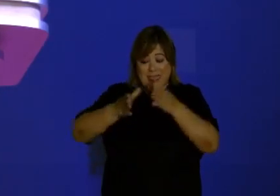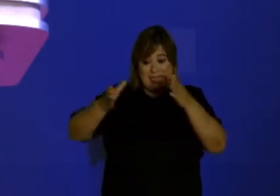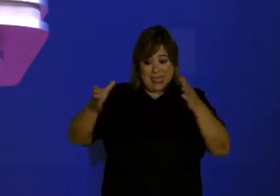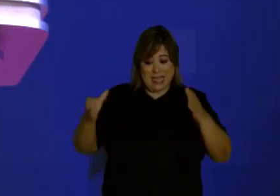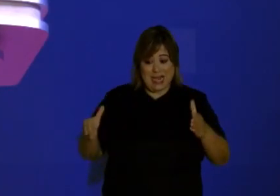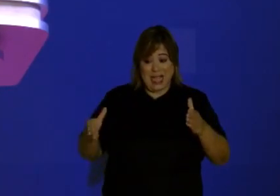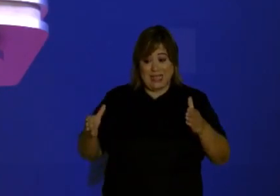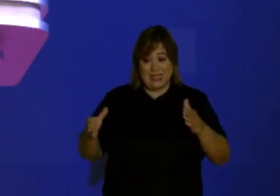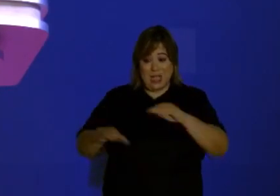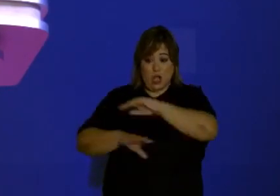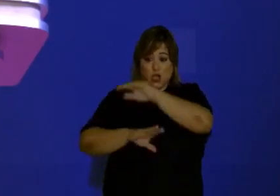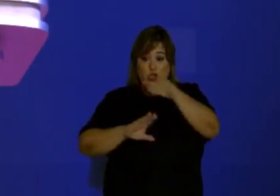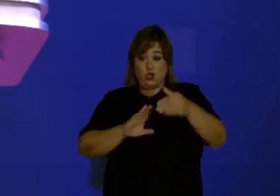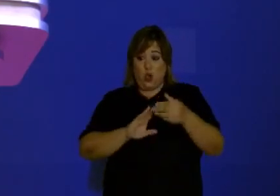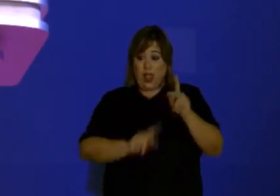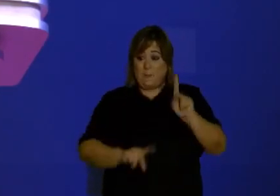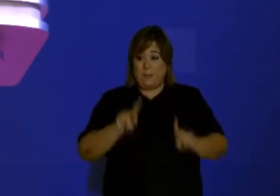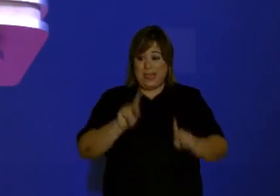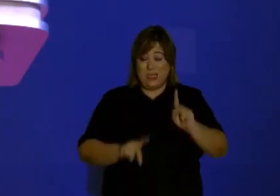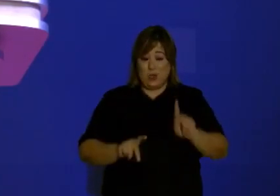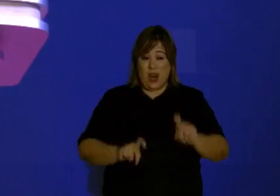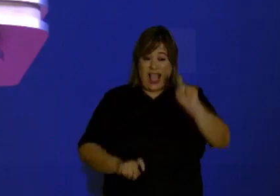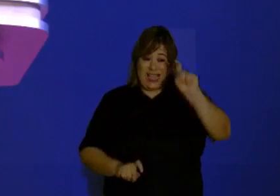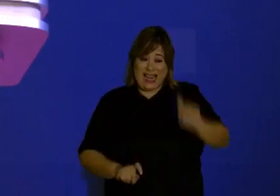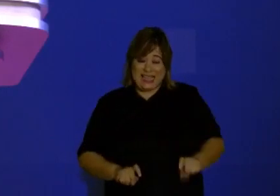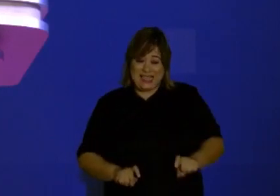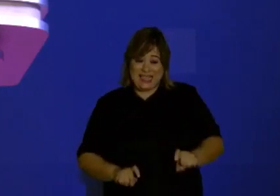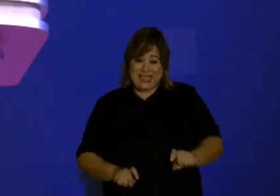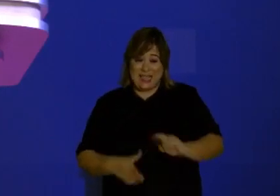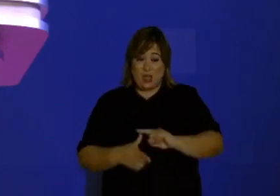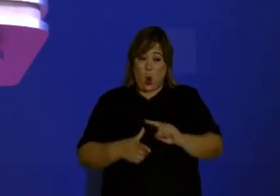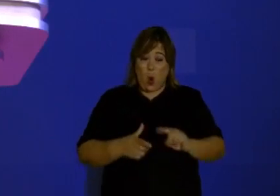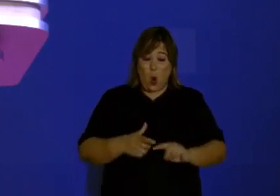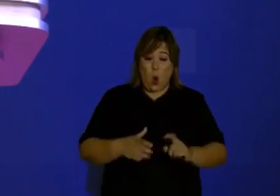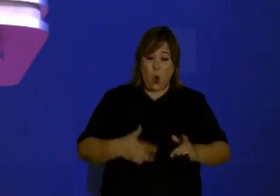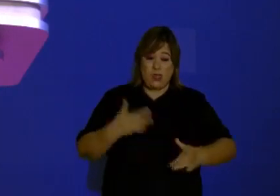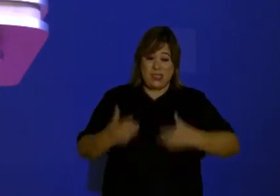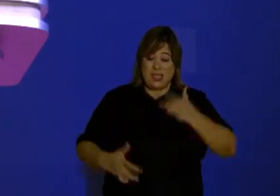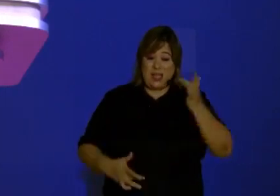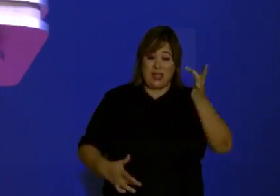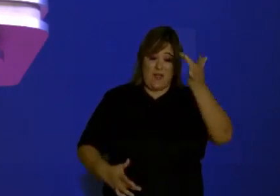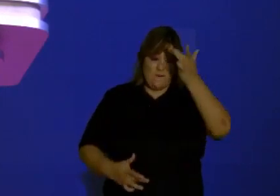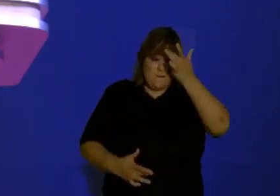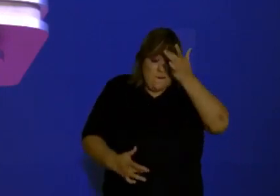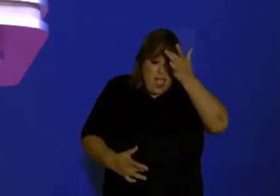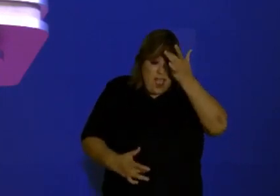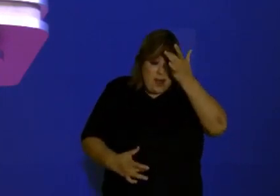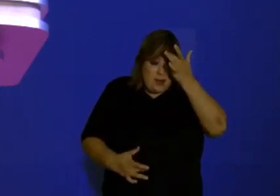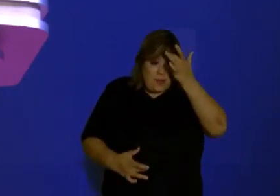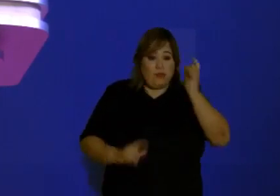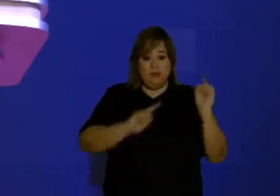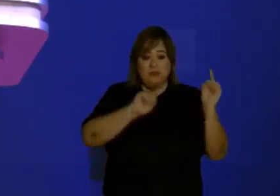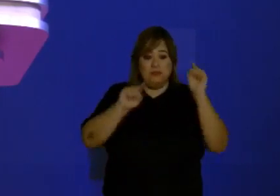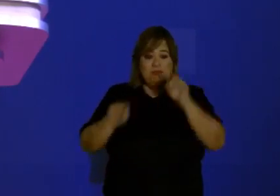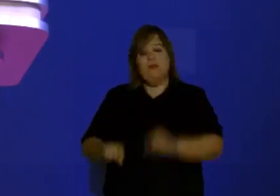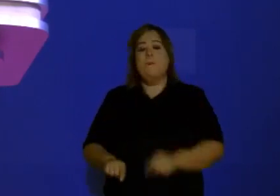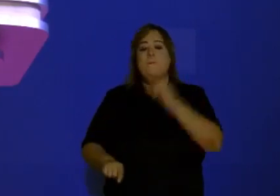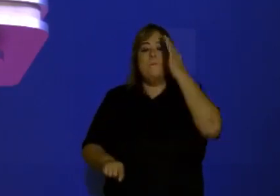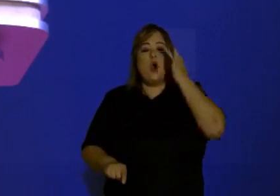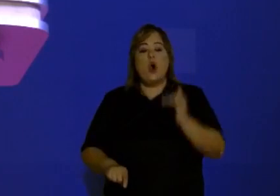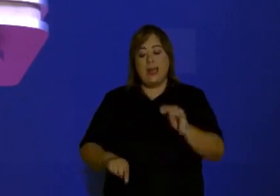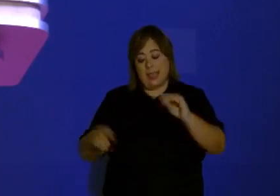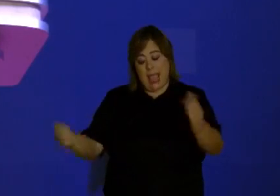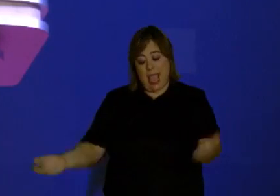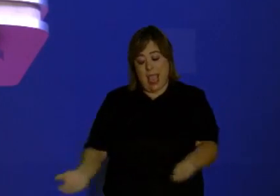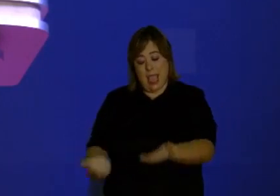de cualquier sea la necesidad. Y aquí está el sanador que se llama Jesucristo y el Espíritu